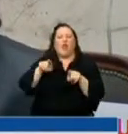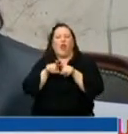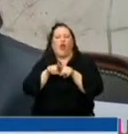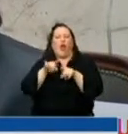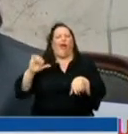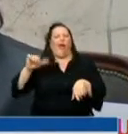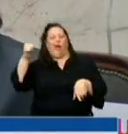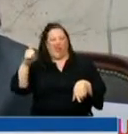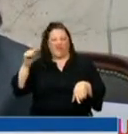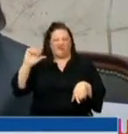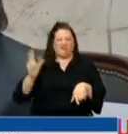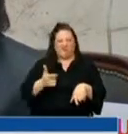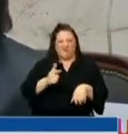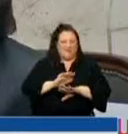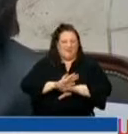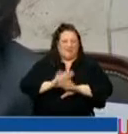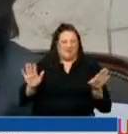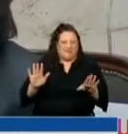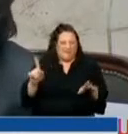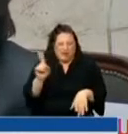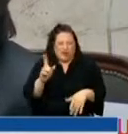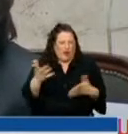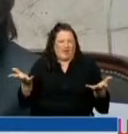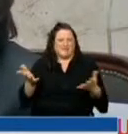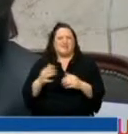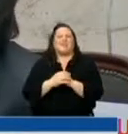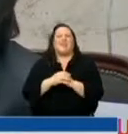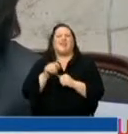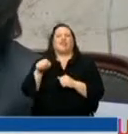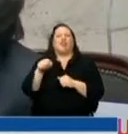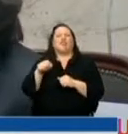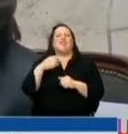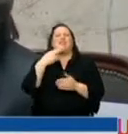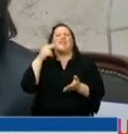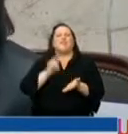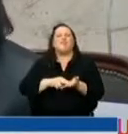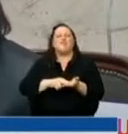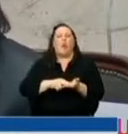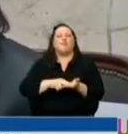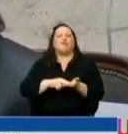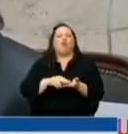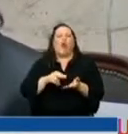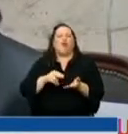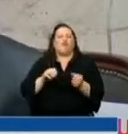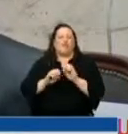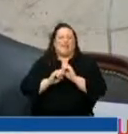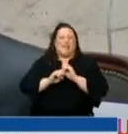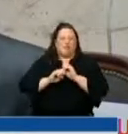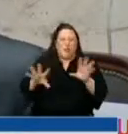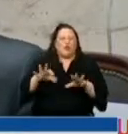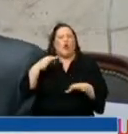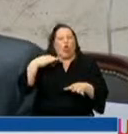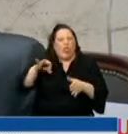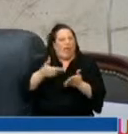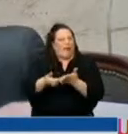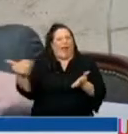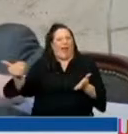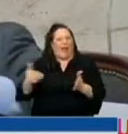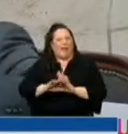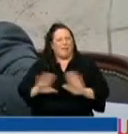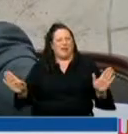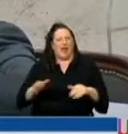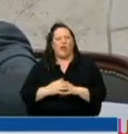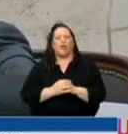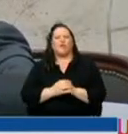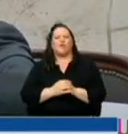dicen está en un momento mi ley donde no le entran las balas donde puede tener contradicciones y no le entran esas balas ustedes lo perciben así lo ven así